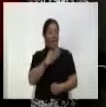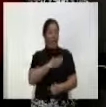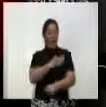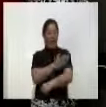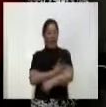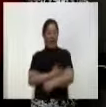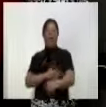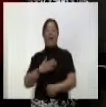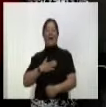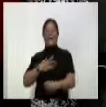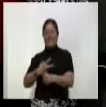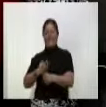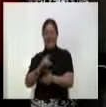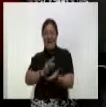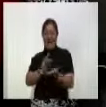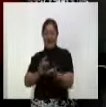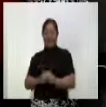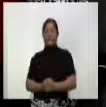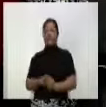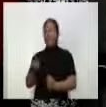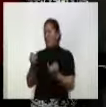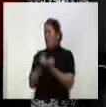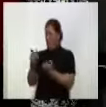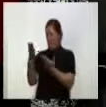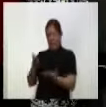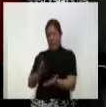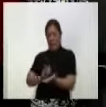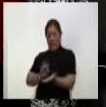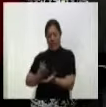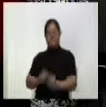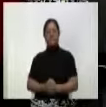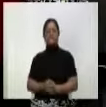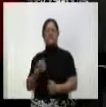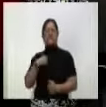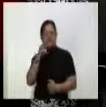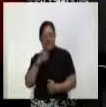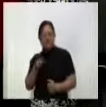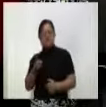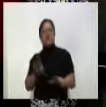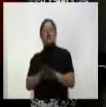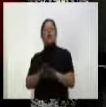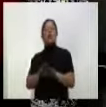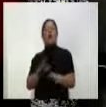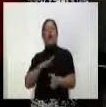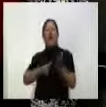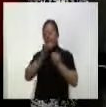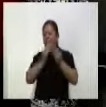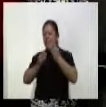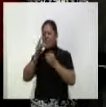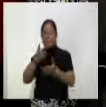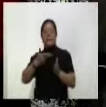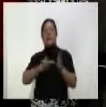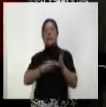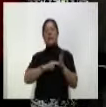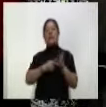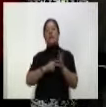invitación. Muchísimas gracias a usted por estar aquí. Por favor, platíquenos cómo es que se forma un ingeniero en sistemas computacionales dentro